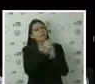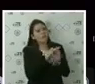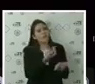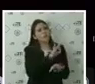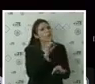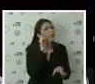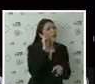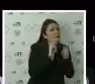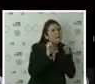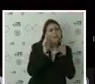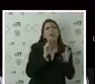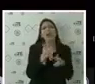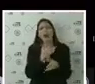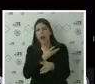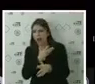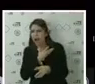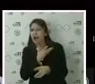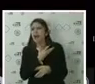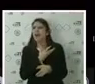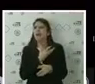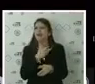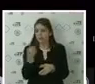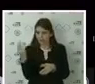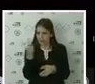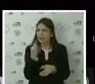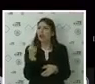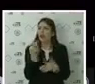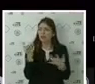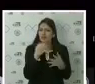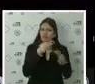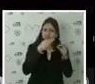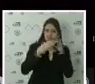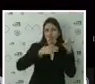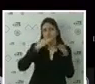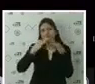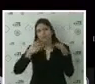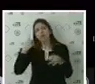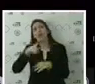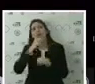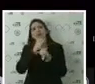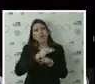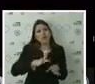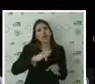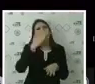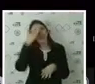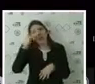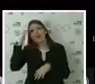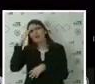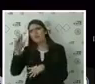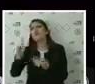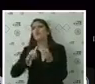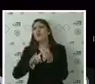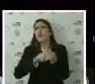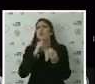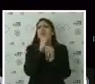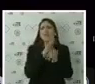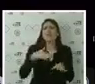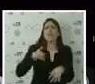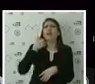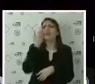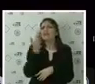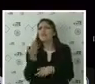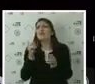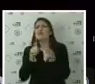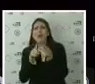mano. Sí es necesario llevar a cabo campañas, ¿no?, de información para saber en dónde solicitar lo que deseamos